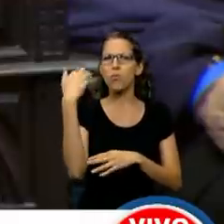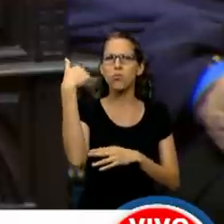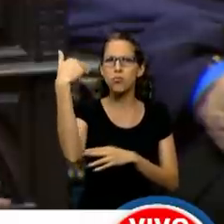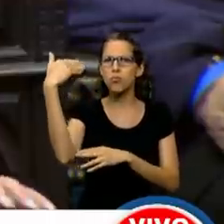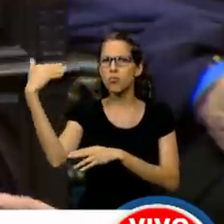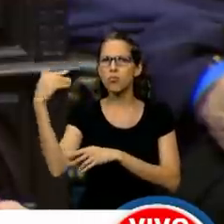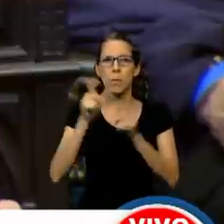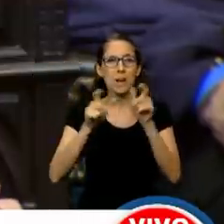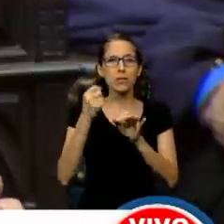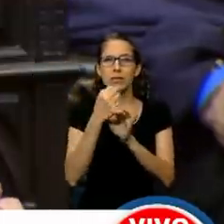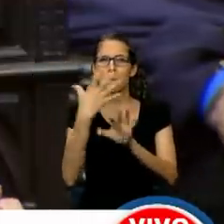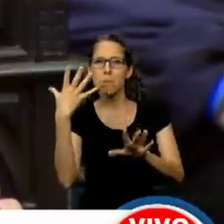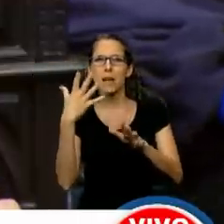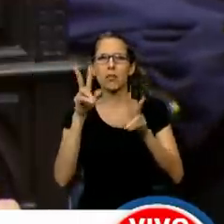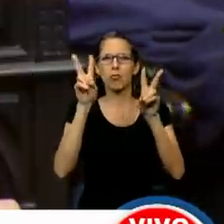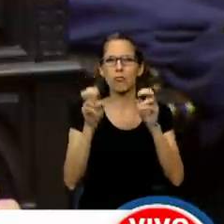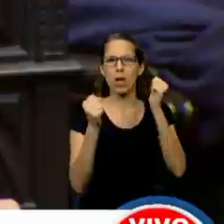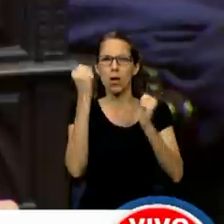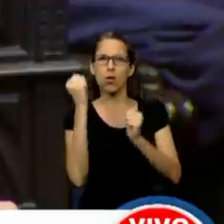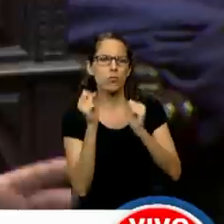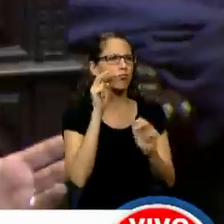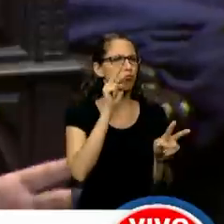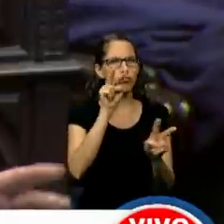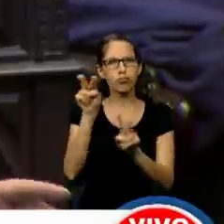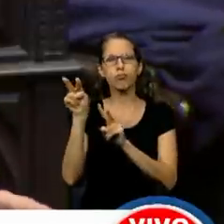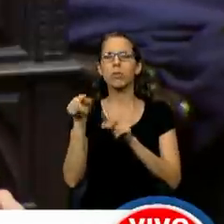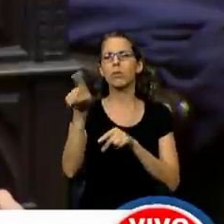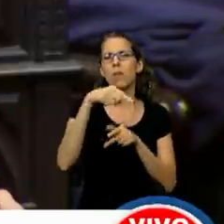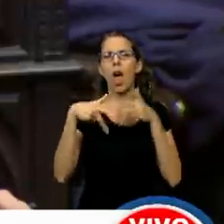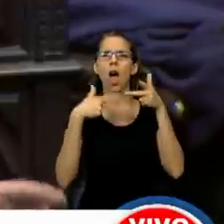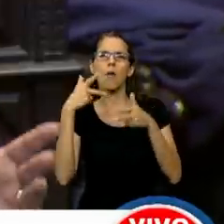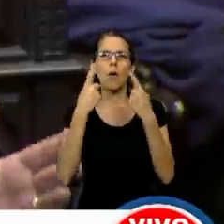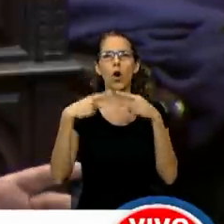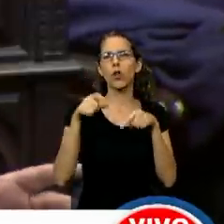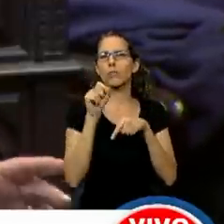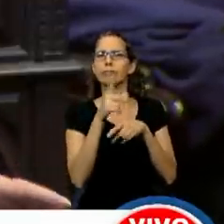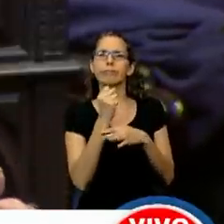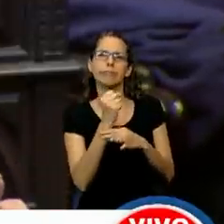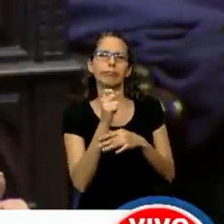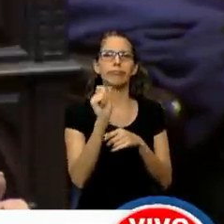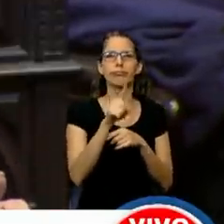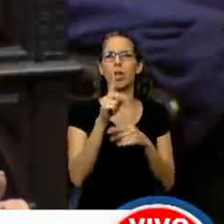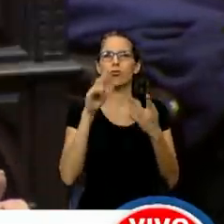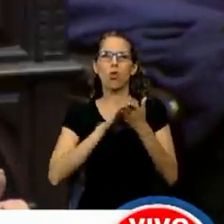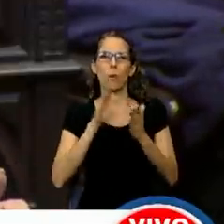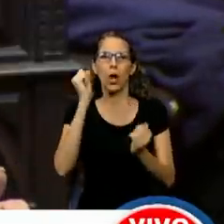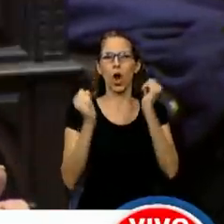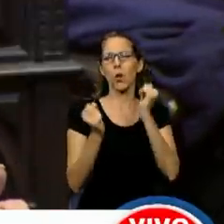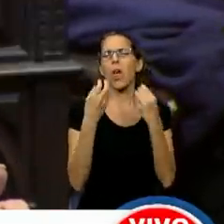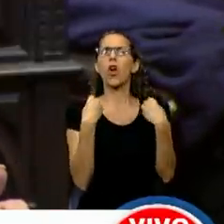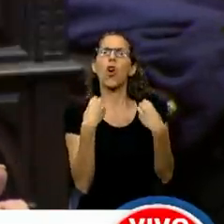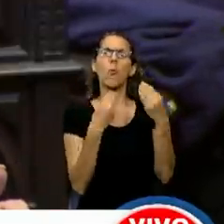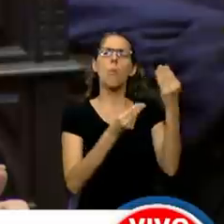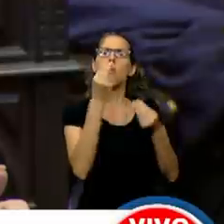expertos en economía hablar de tecnicismo de cómo se construye una ley de